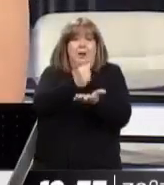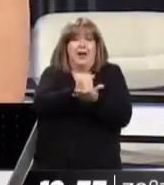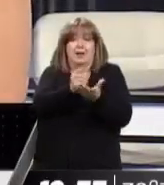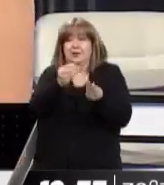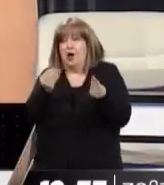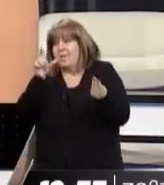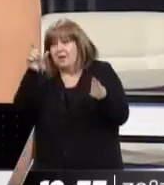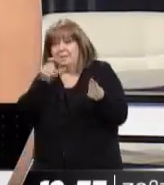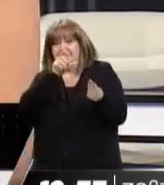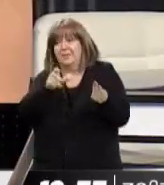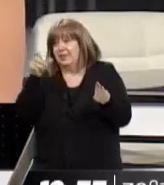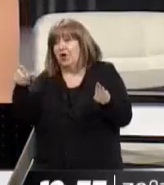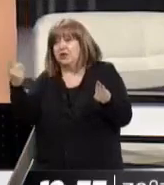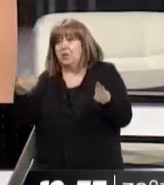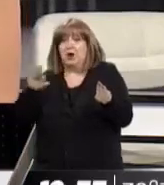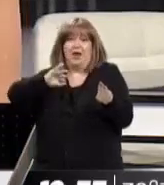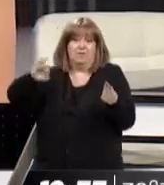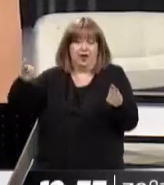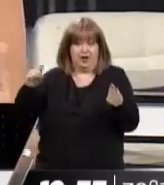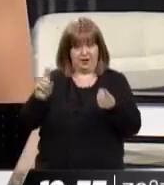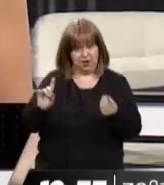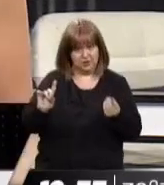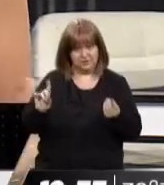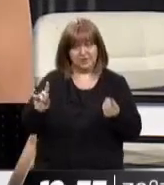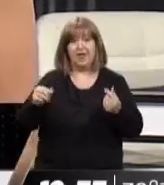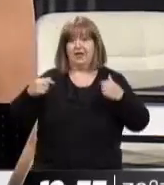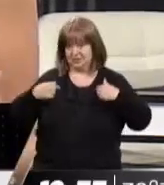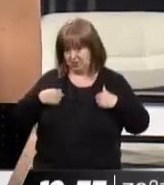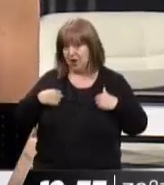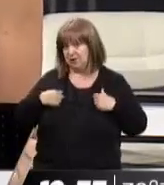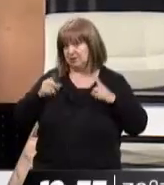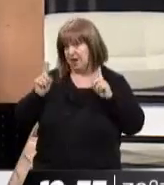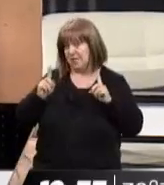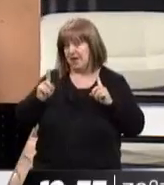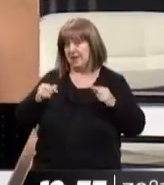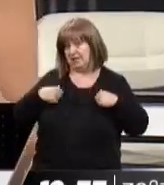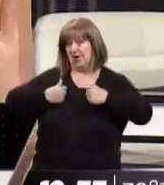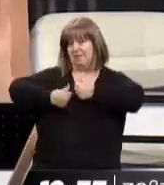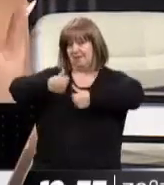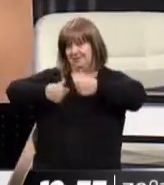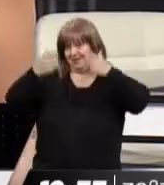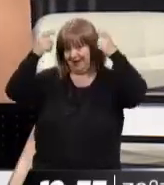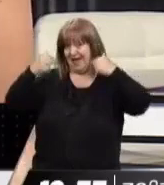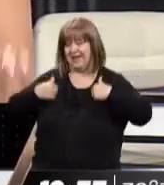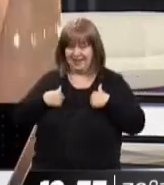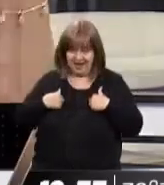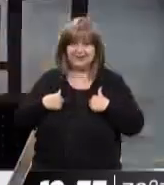las elecciones, quienes han tenido que ver, y acá me toca de cerca, porque también tuve la posibilidad de participar, perdón que